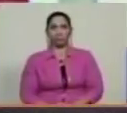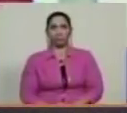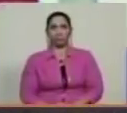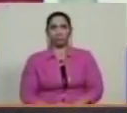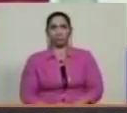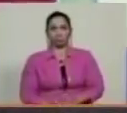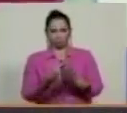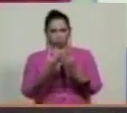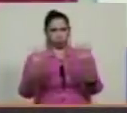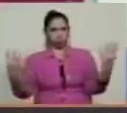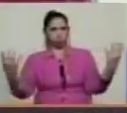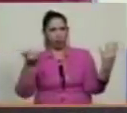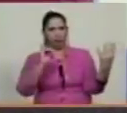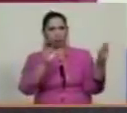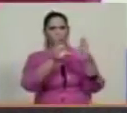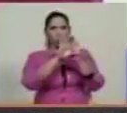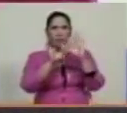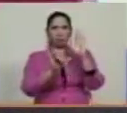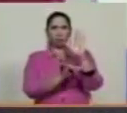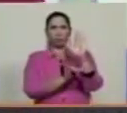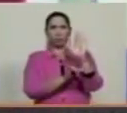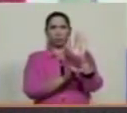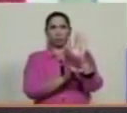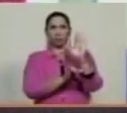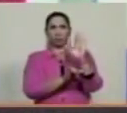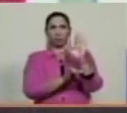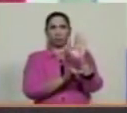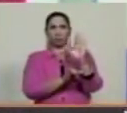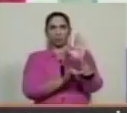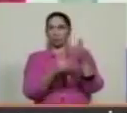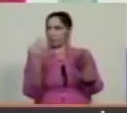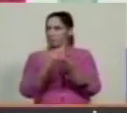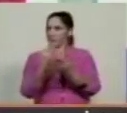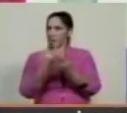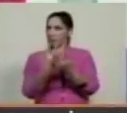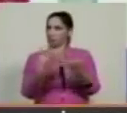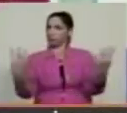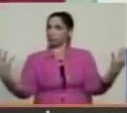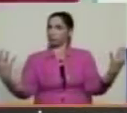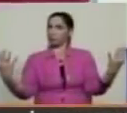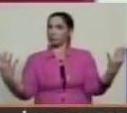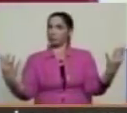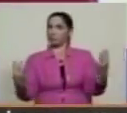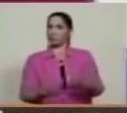¿verdad? Aquí están, presente y siempre consecuente.